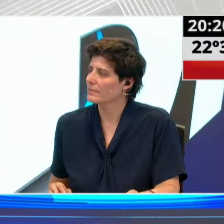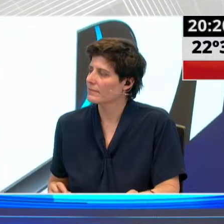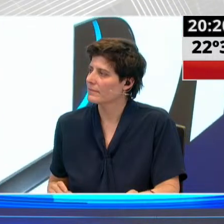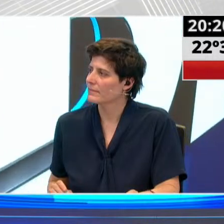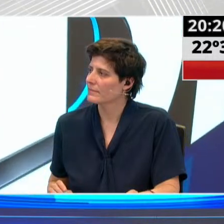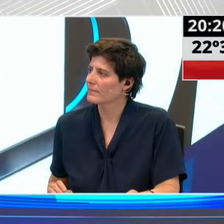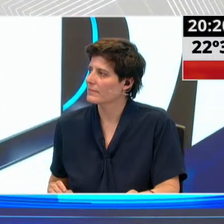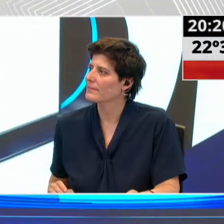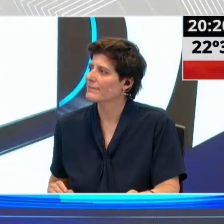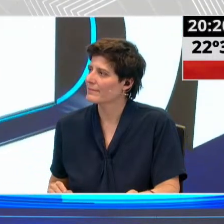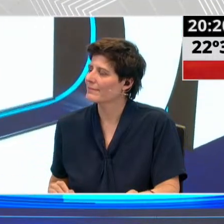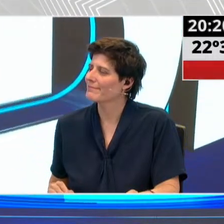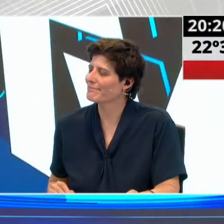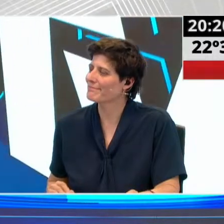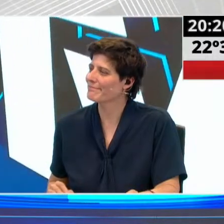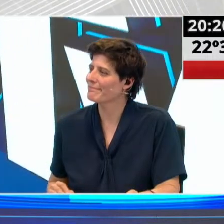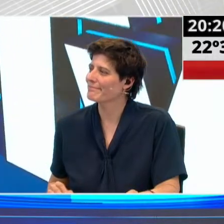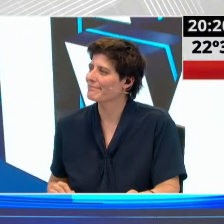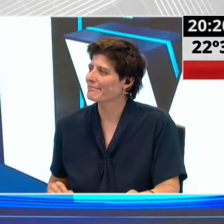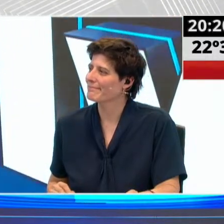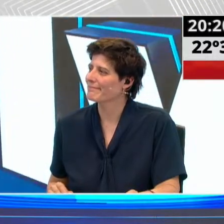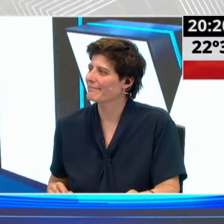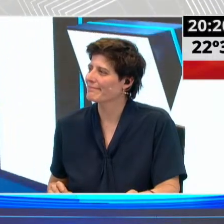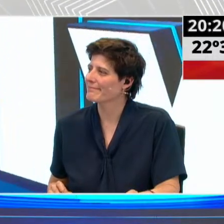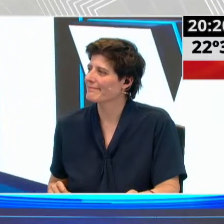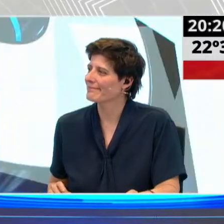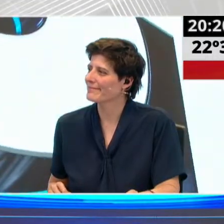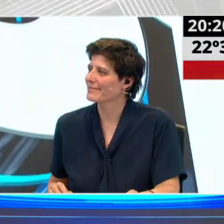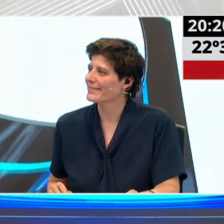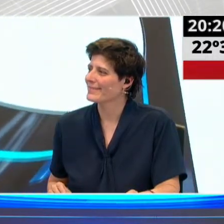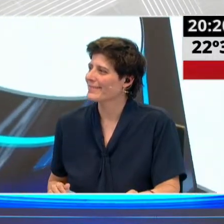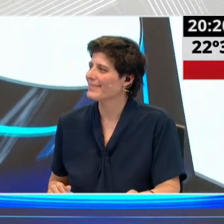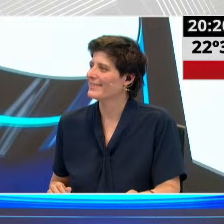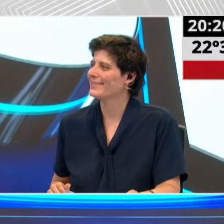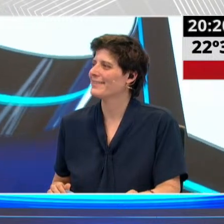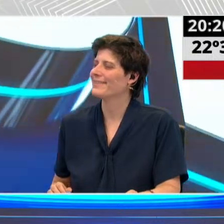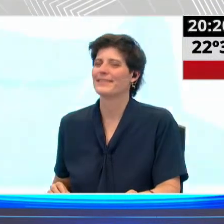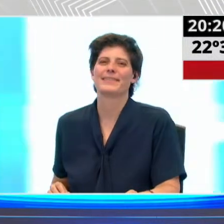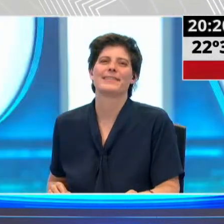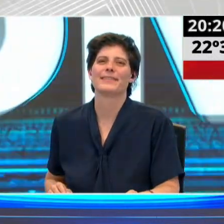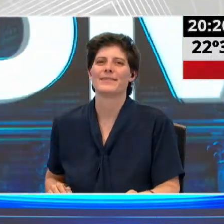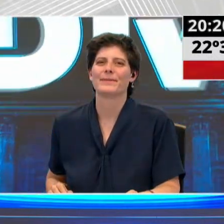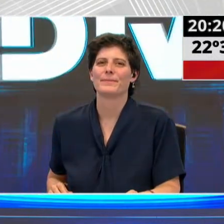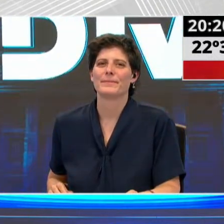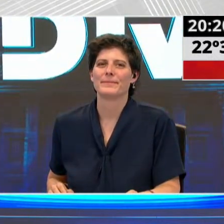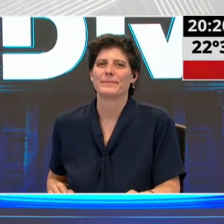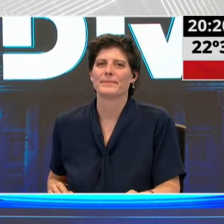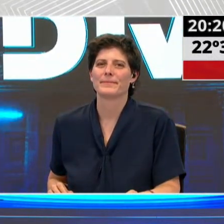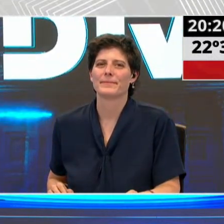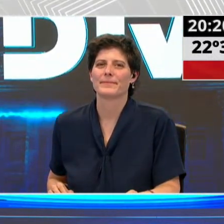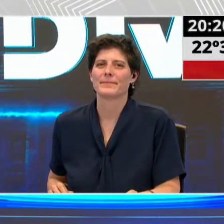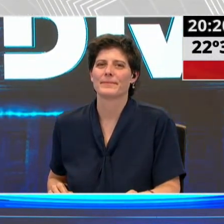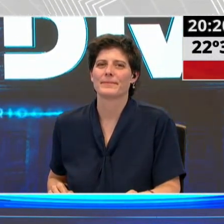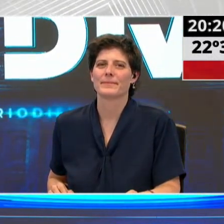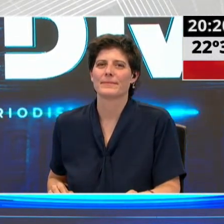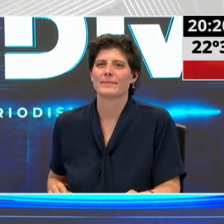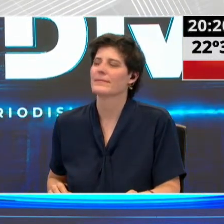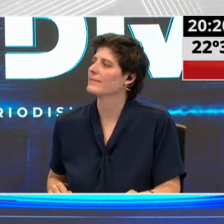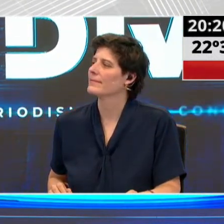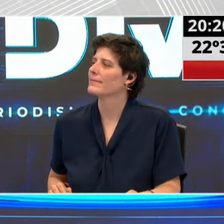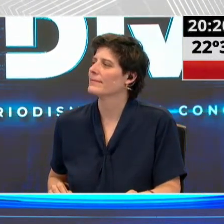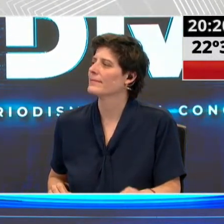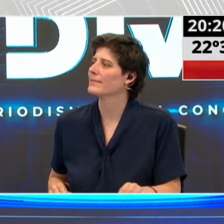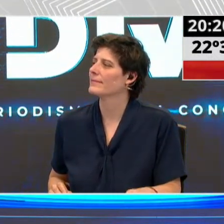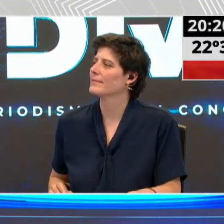de Diputados TV en la mañana, en la previa de la preparatoria, y en un momento en donde, bueno, finalmente lo que hizo